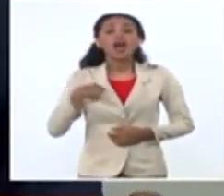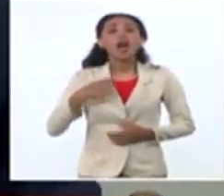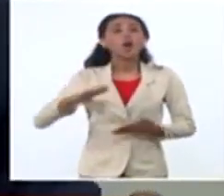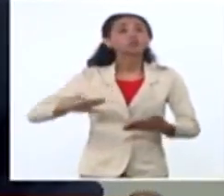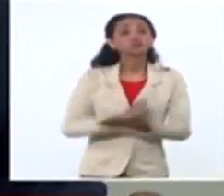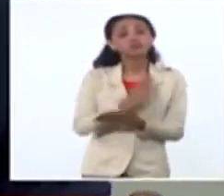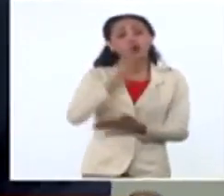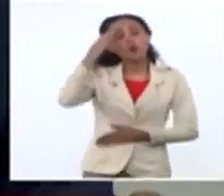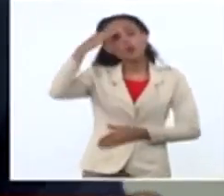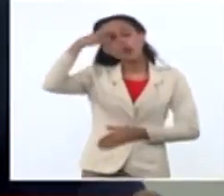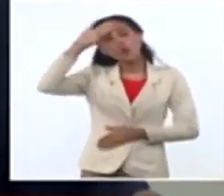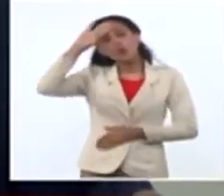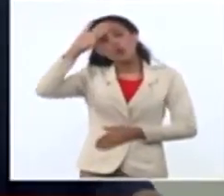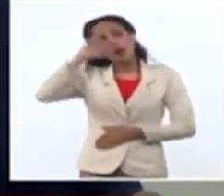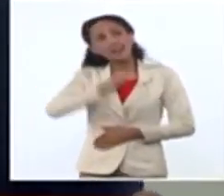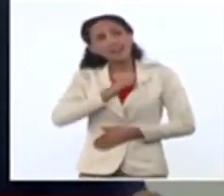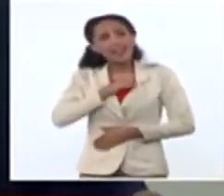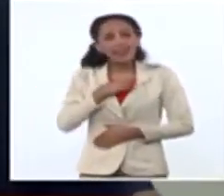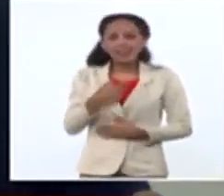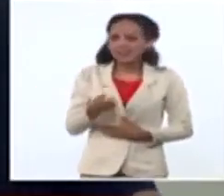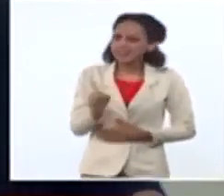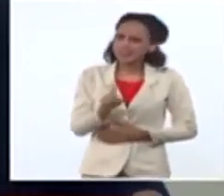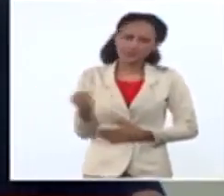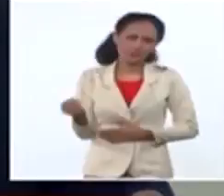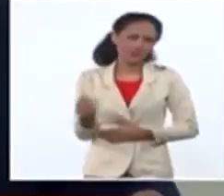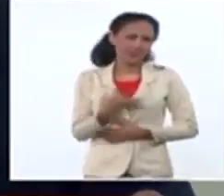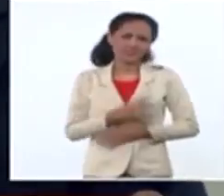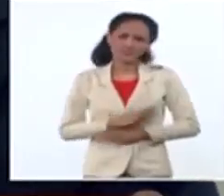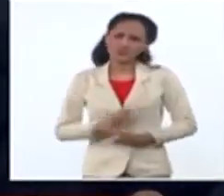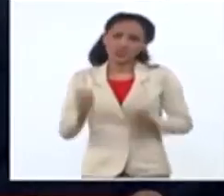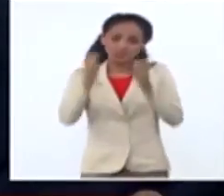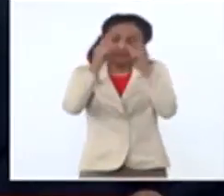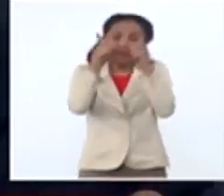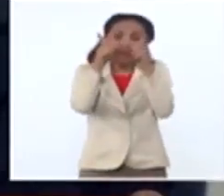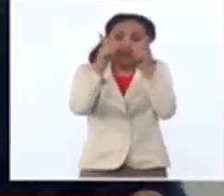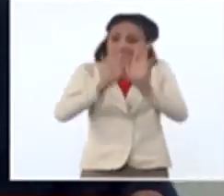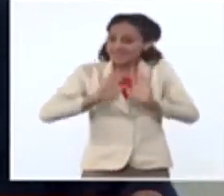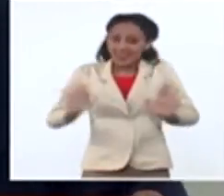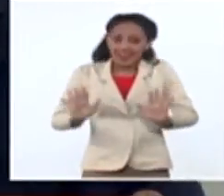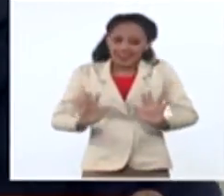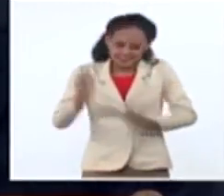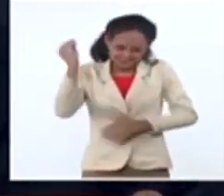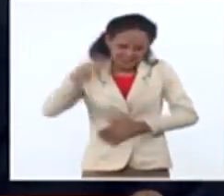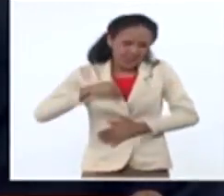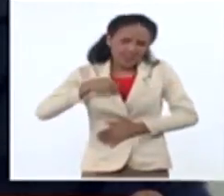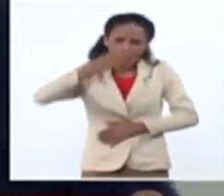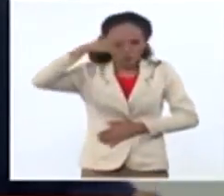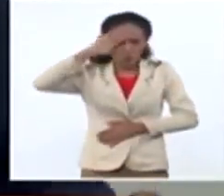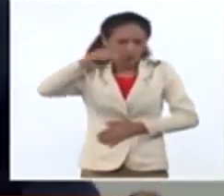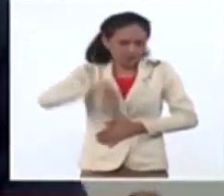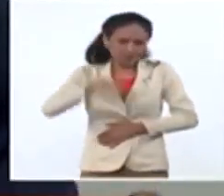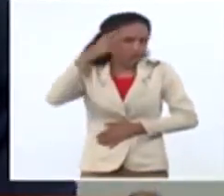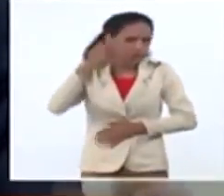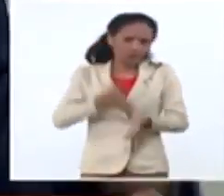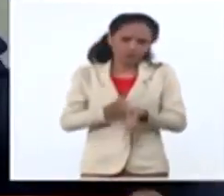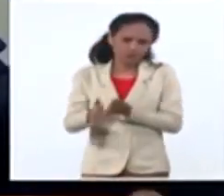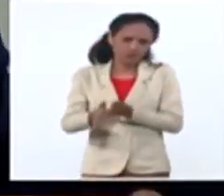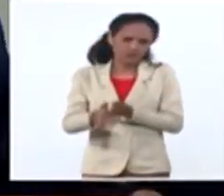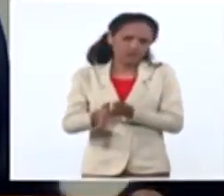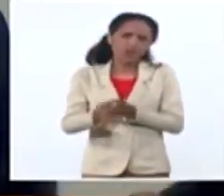de ese espejismo. No va a ocurrir. Es una política disfuncional,